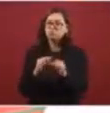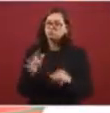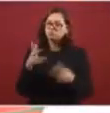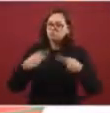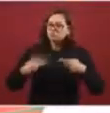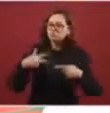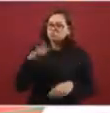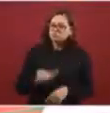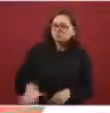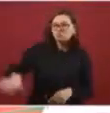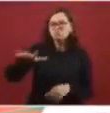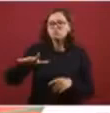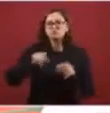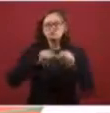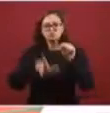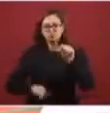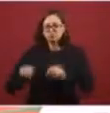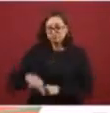se los reconozca.